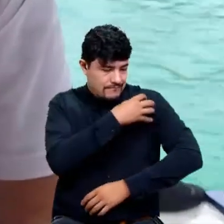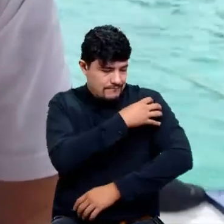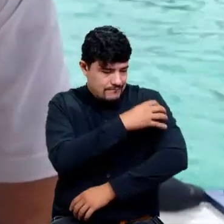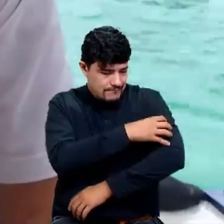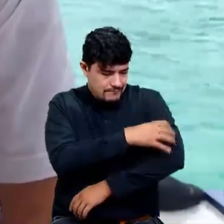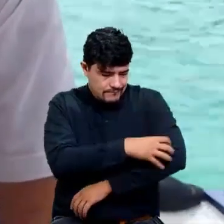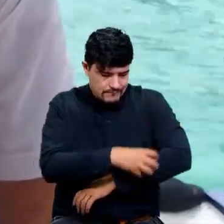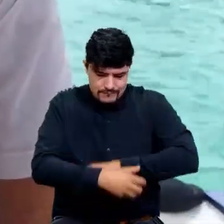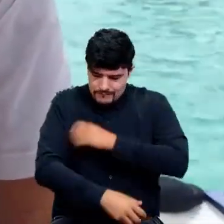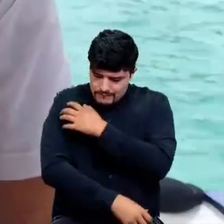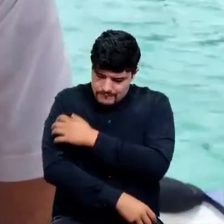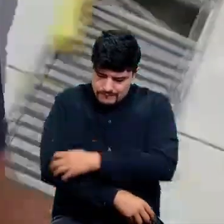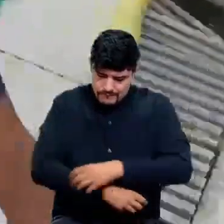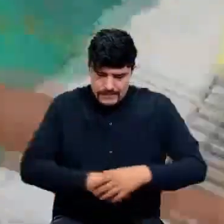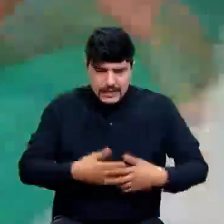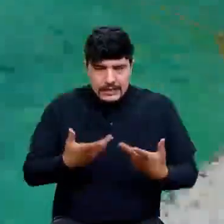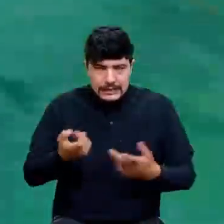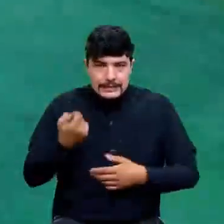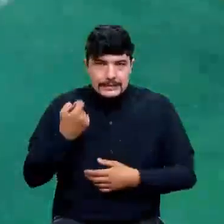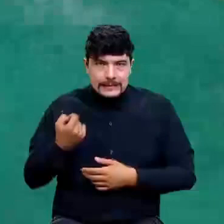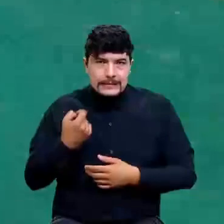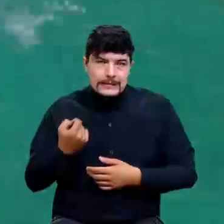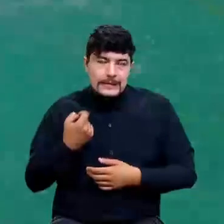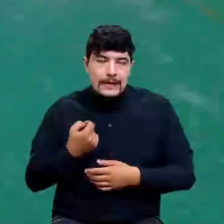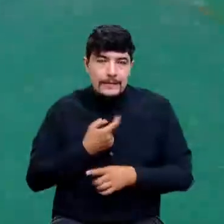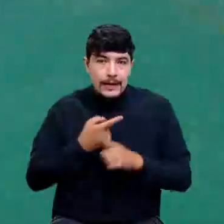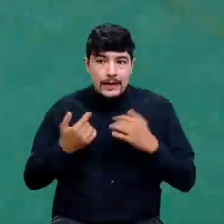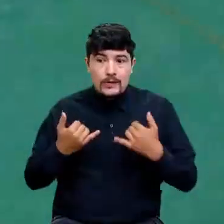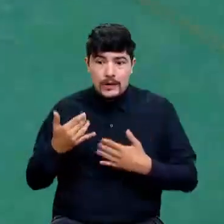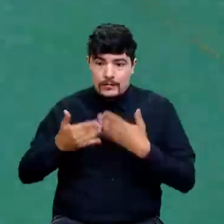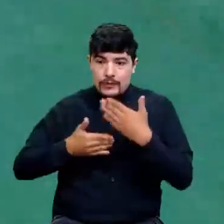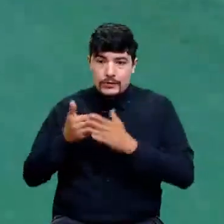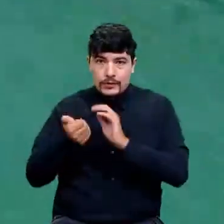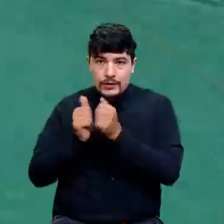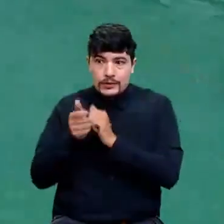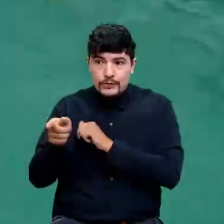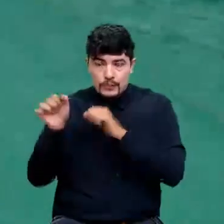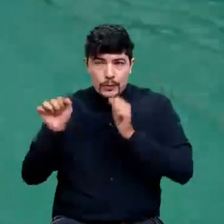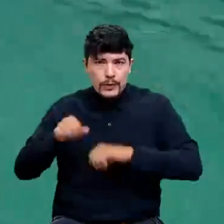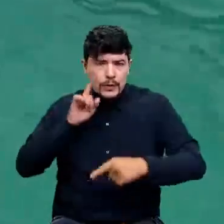son benignos, afortunadamente. Carlos está en el proceso deportivo para buscar la